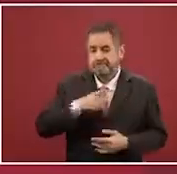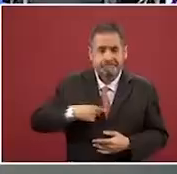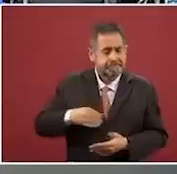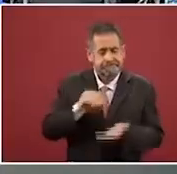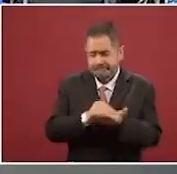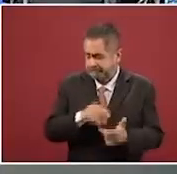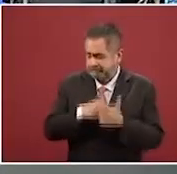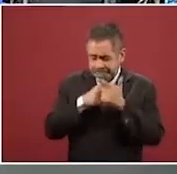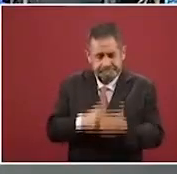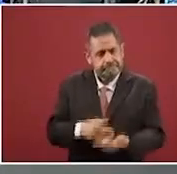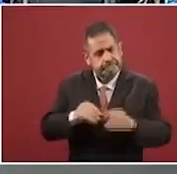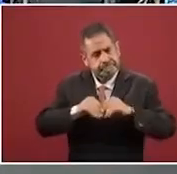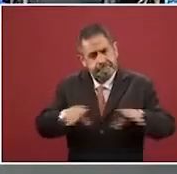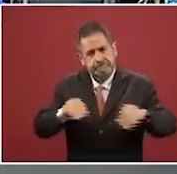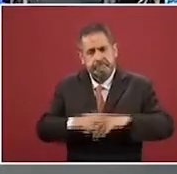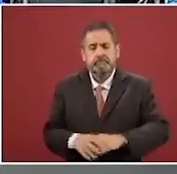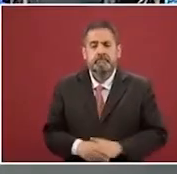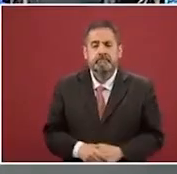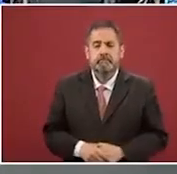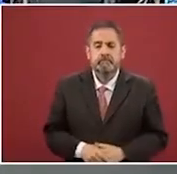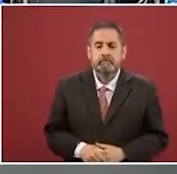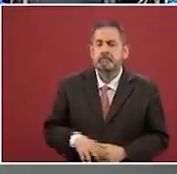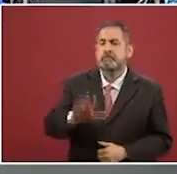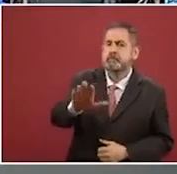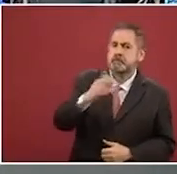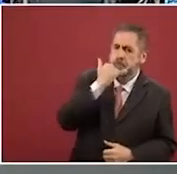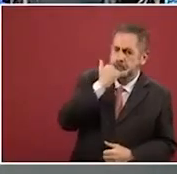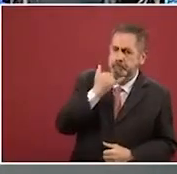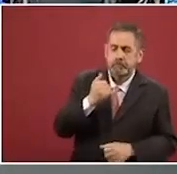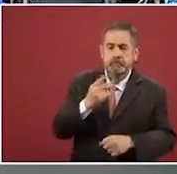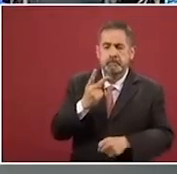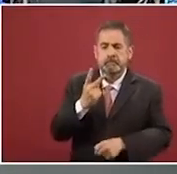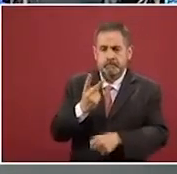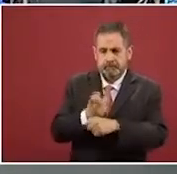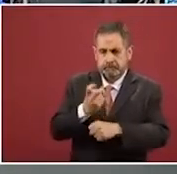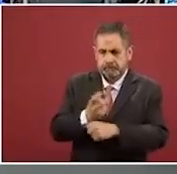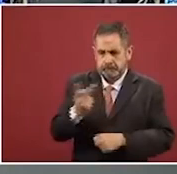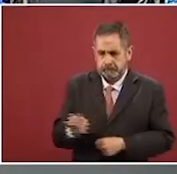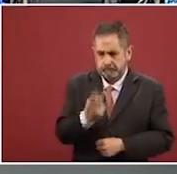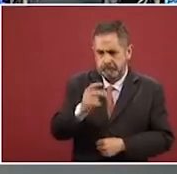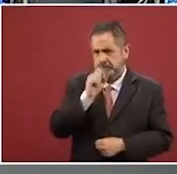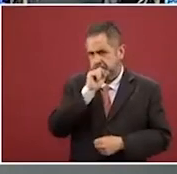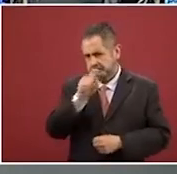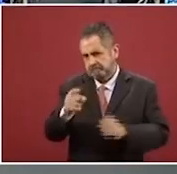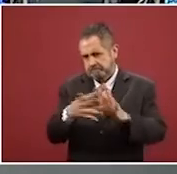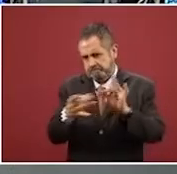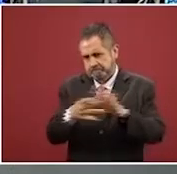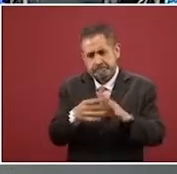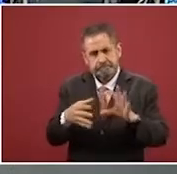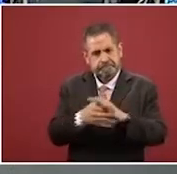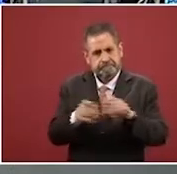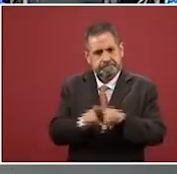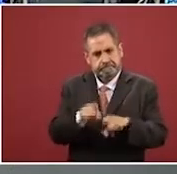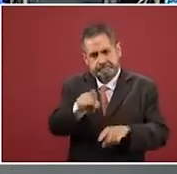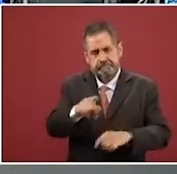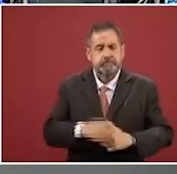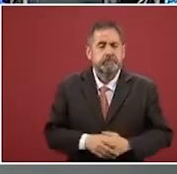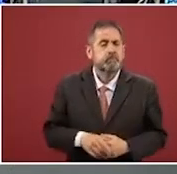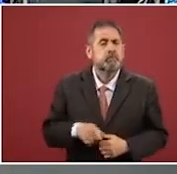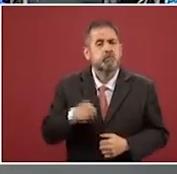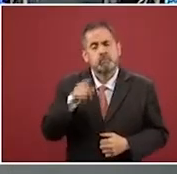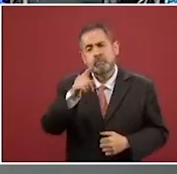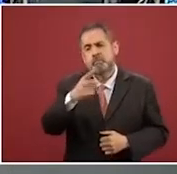seguir insistiendo. Señor, y mi segunda pregunta está relacionada con ese mismo discurso, porque usted